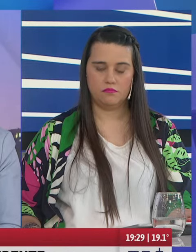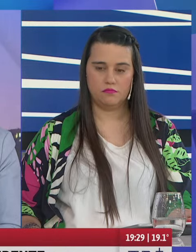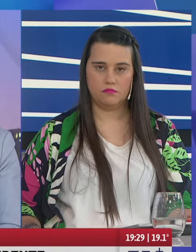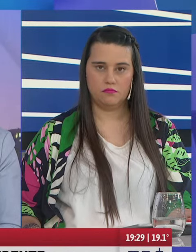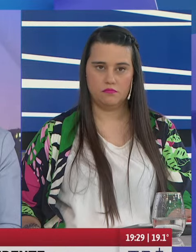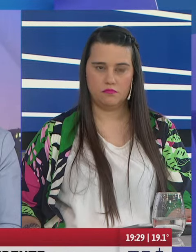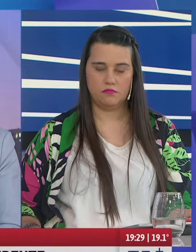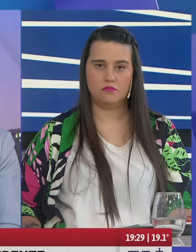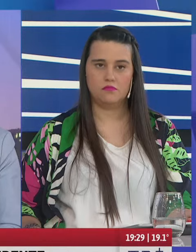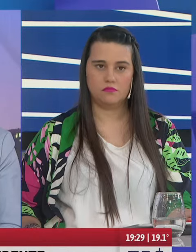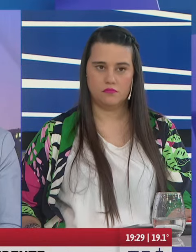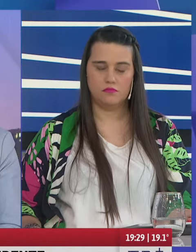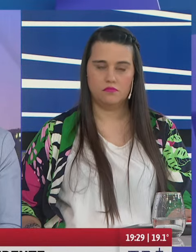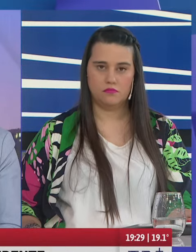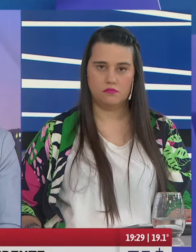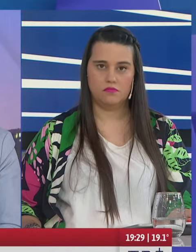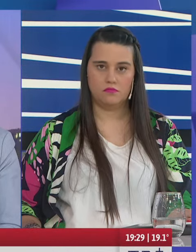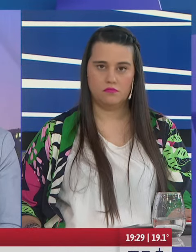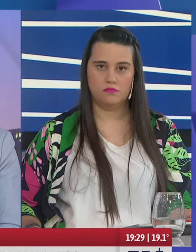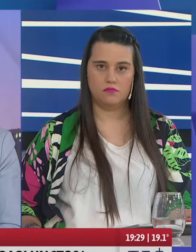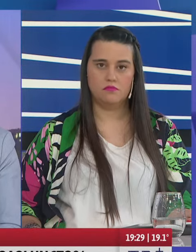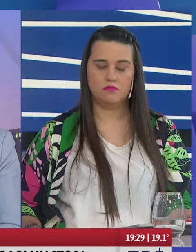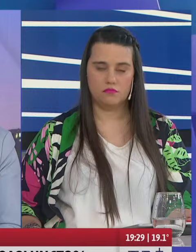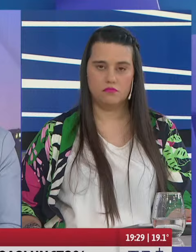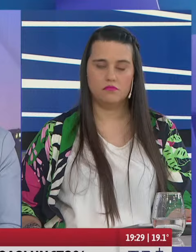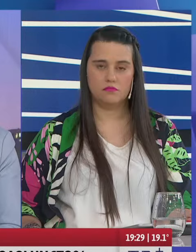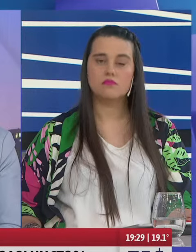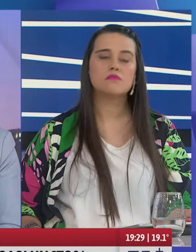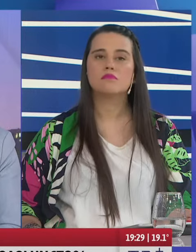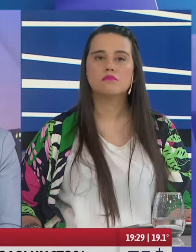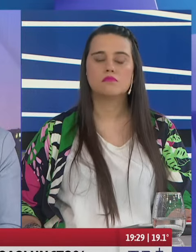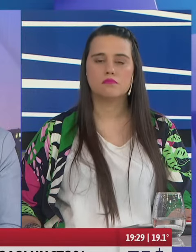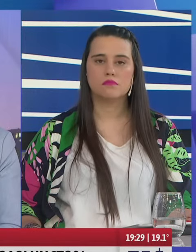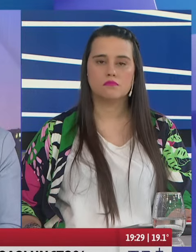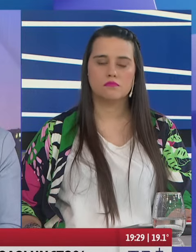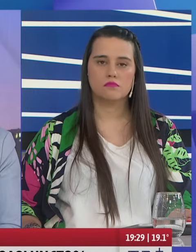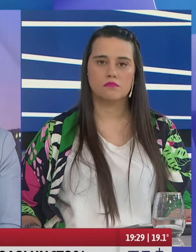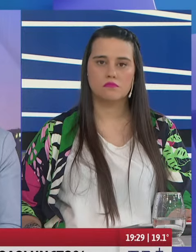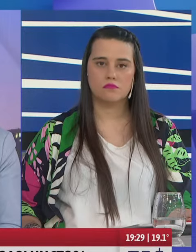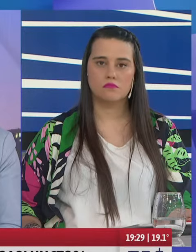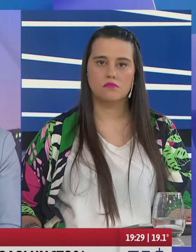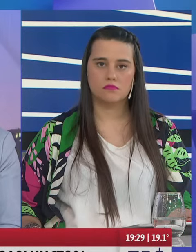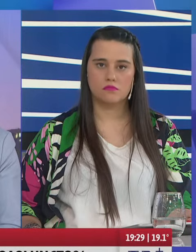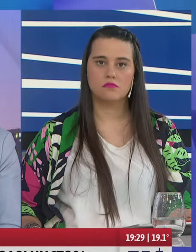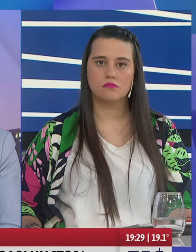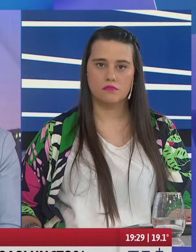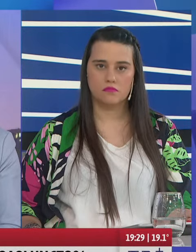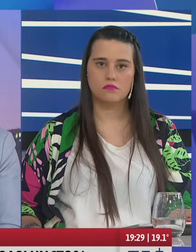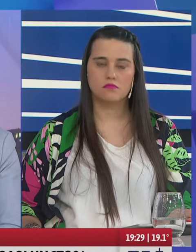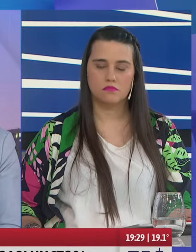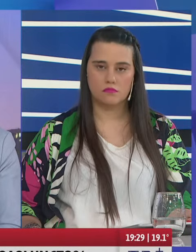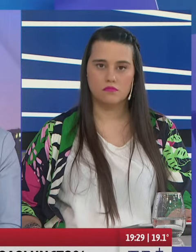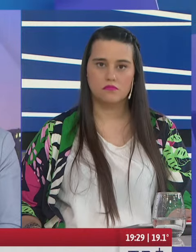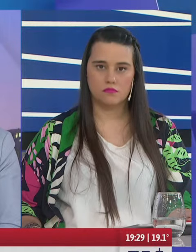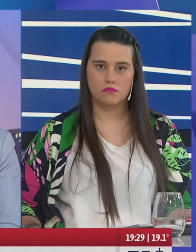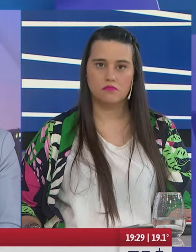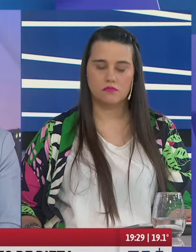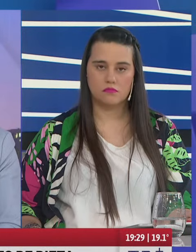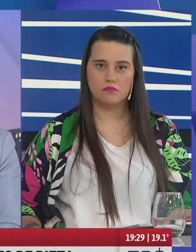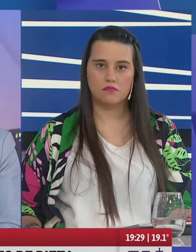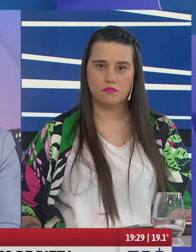cuando efectivamente la gente de a pie, que también depende del salario público o del sector